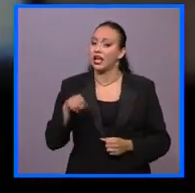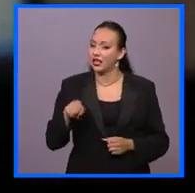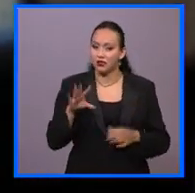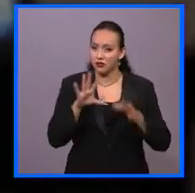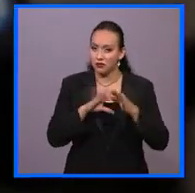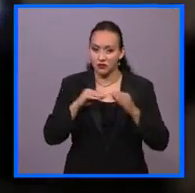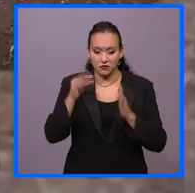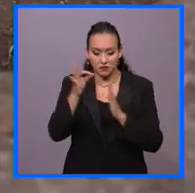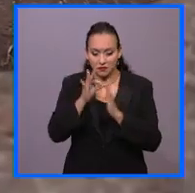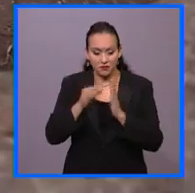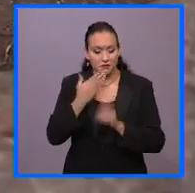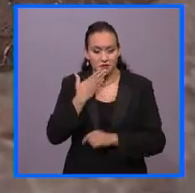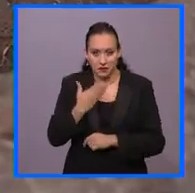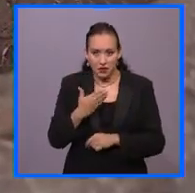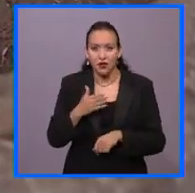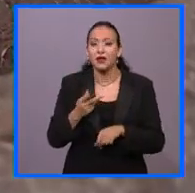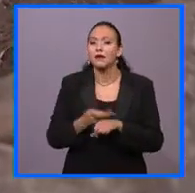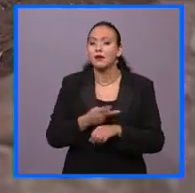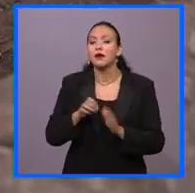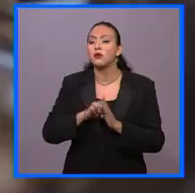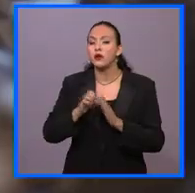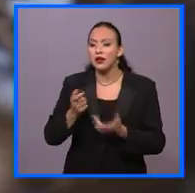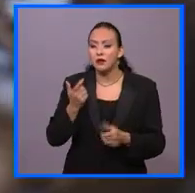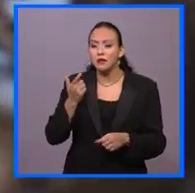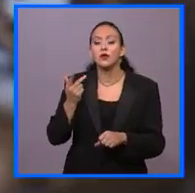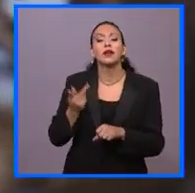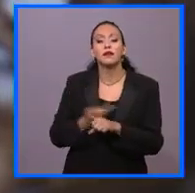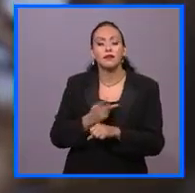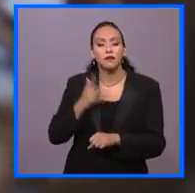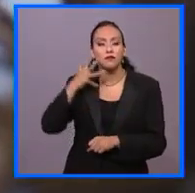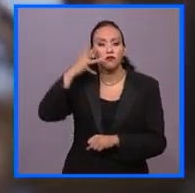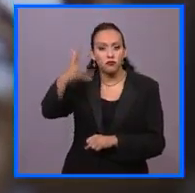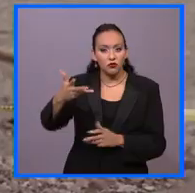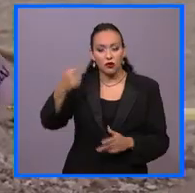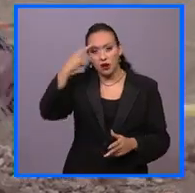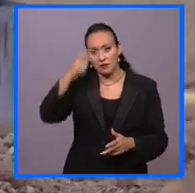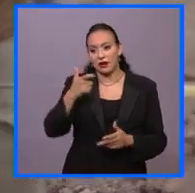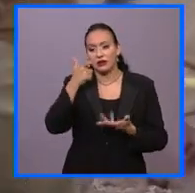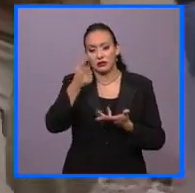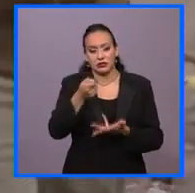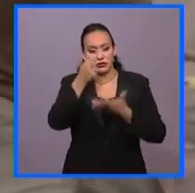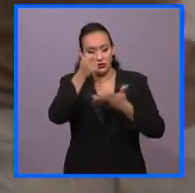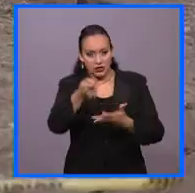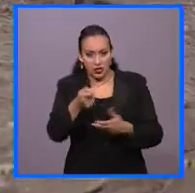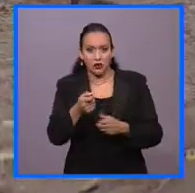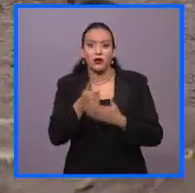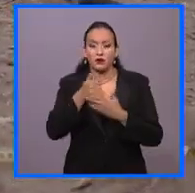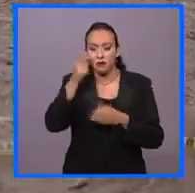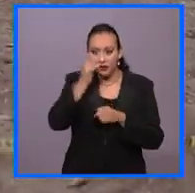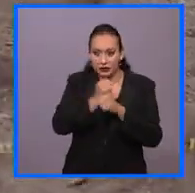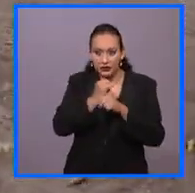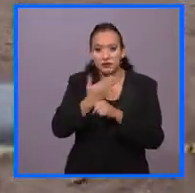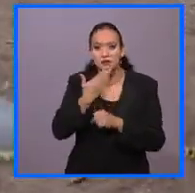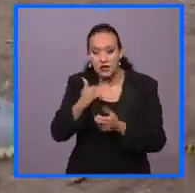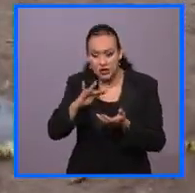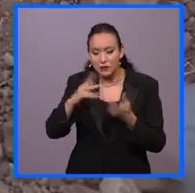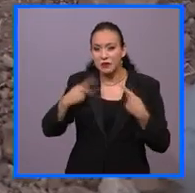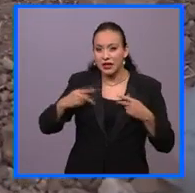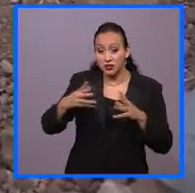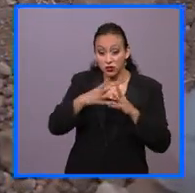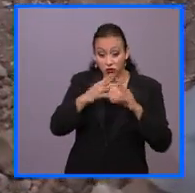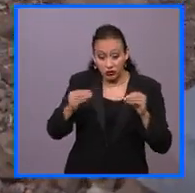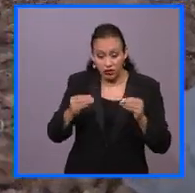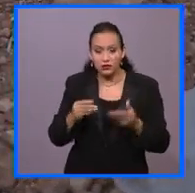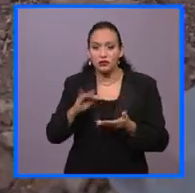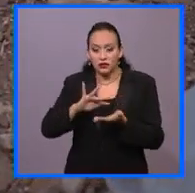pues no enfrentan la crisis forense, no asignan un presupuesto específico para su implementación, no tipifican las desapariciones como